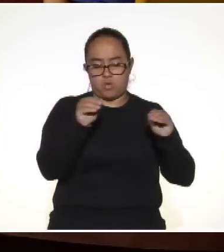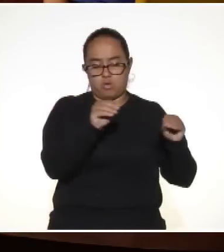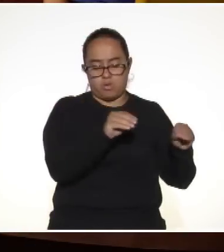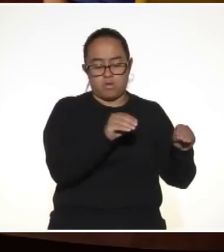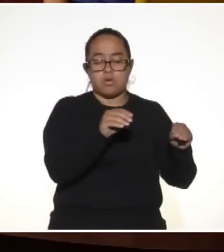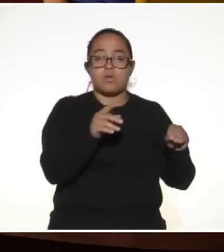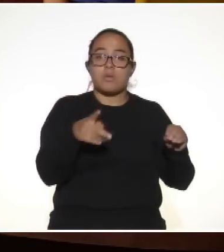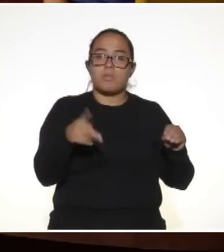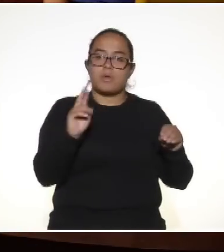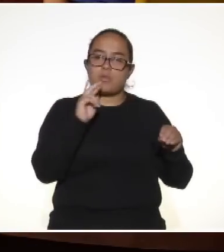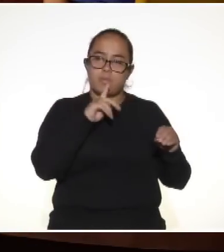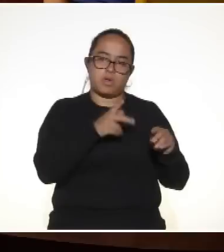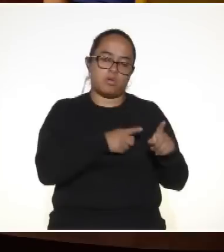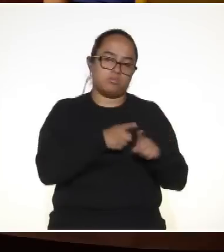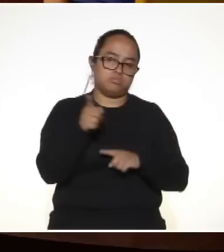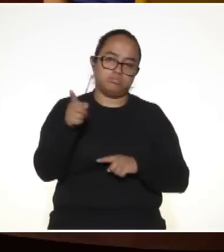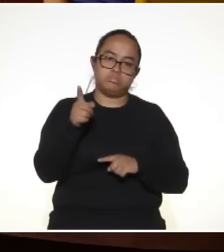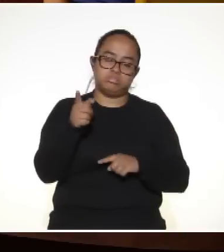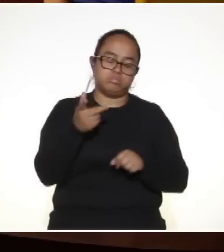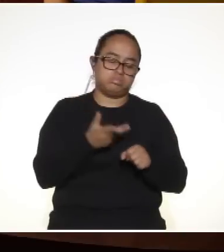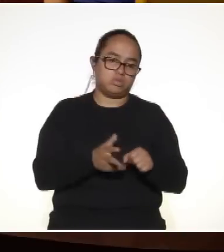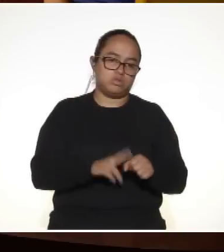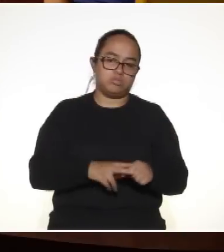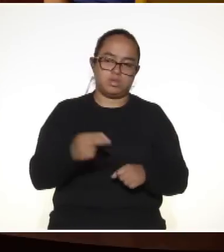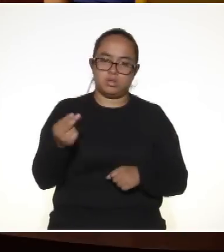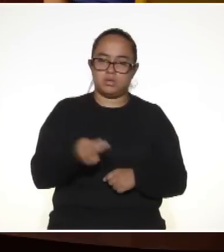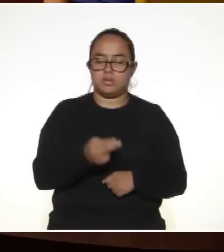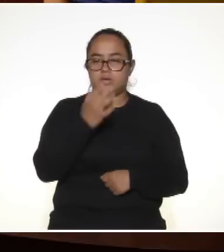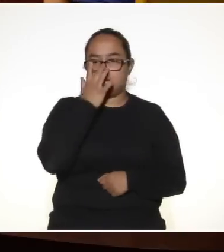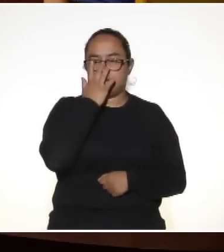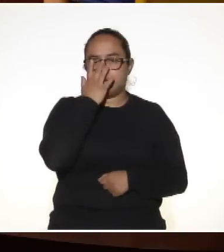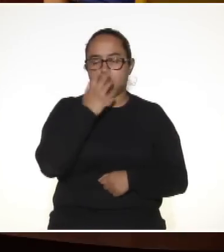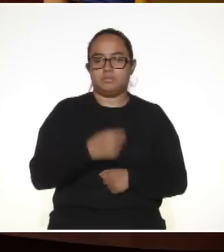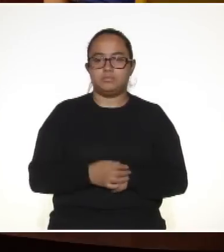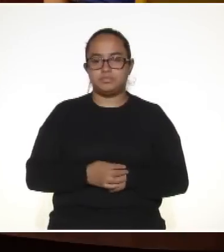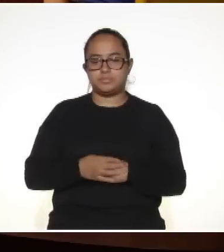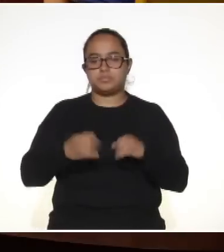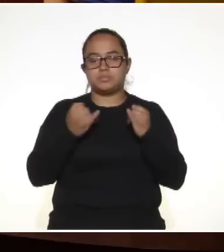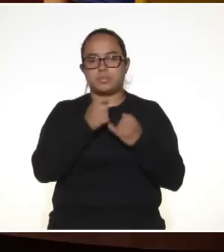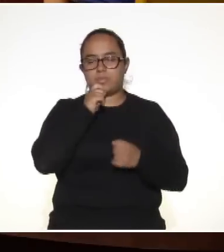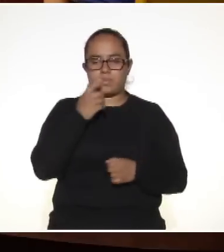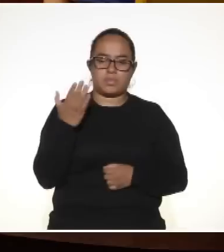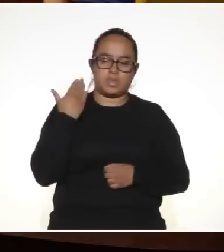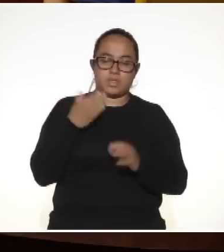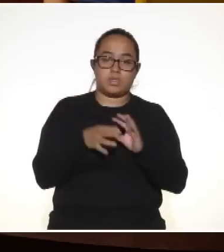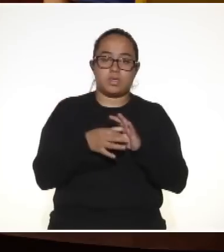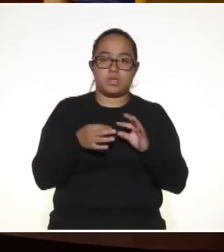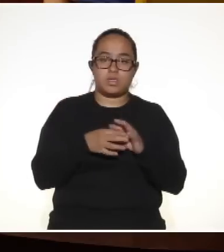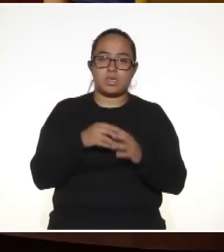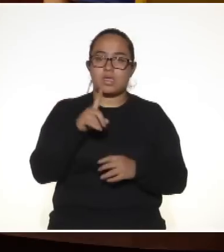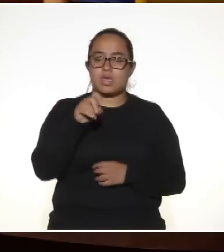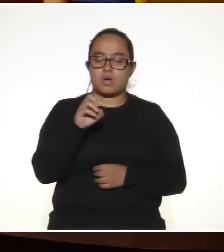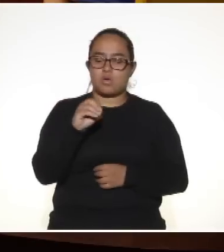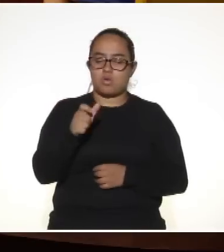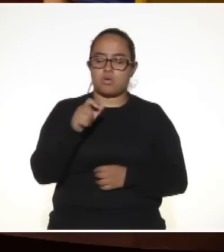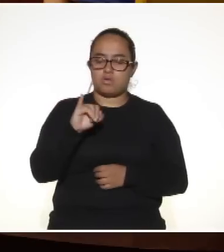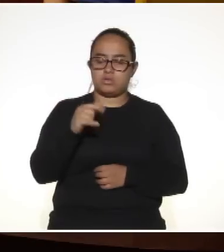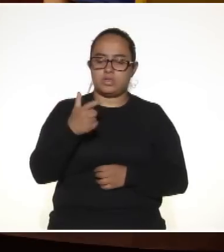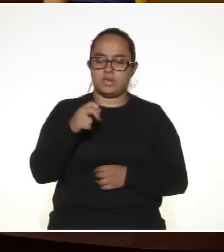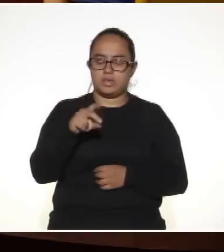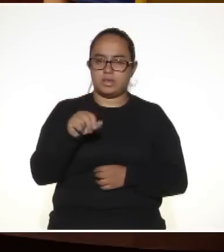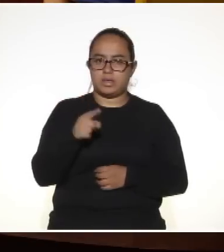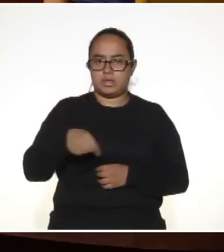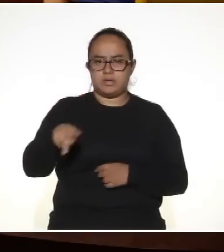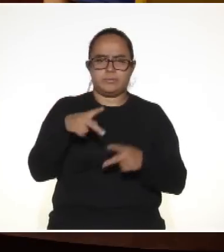ideal siempre es acudir a urgencias cuando ya hay datos de golpe de calor. Ok. También hace ratito hablaban sobre el agua oxigenada y también causó